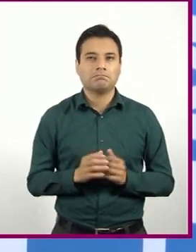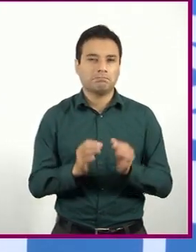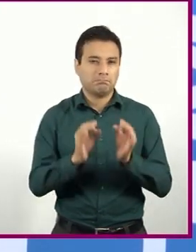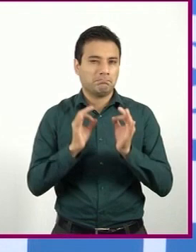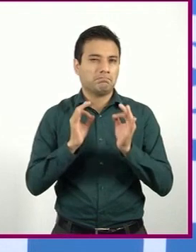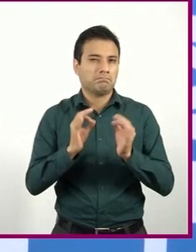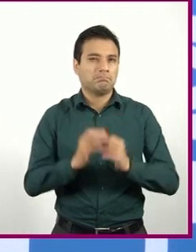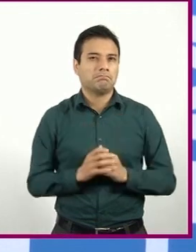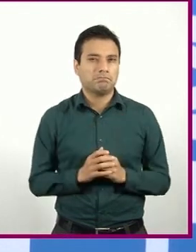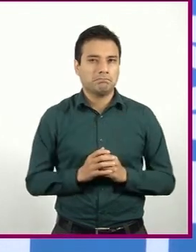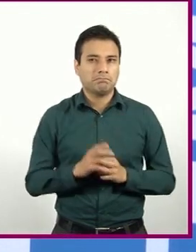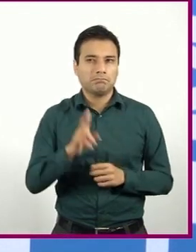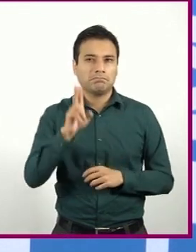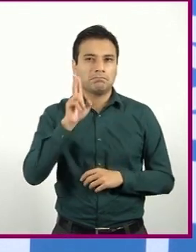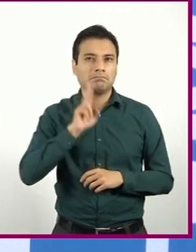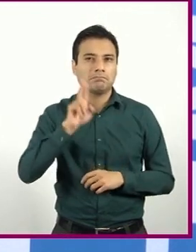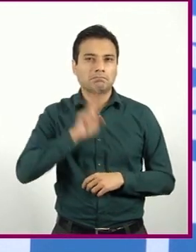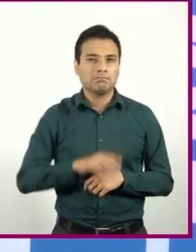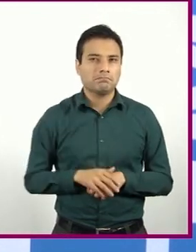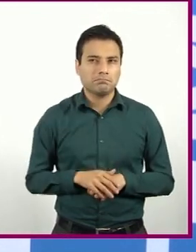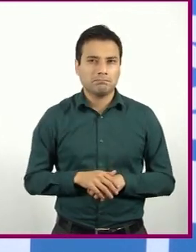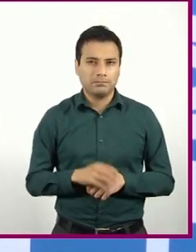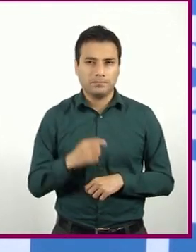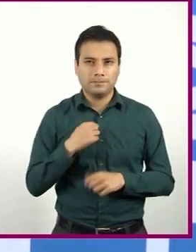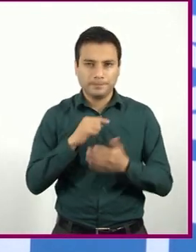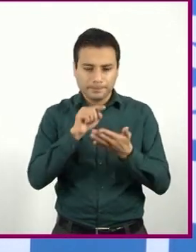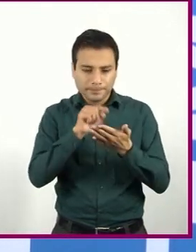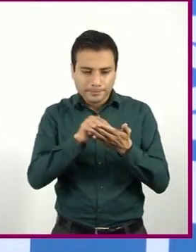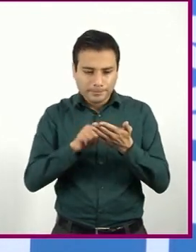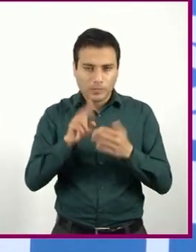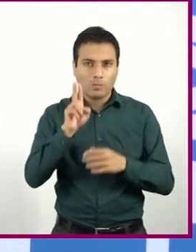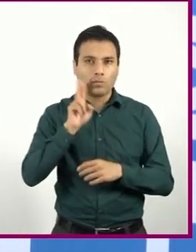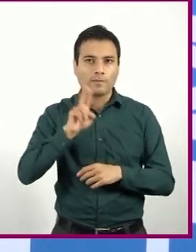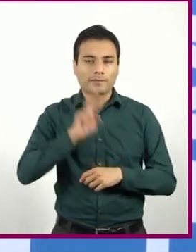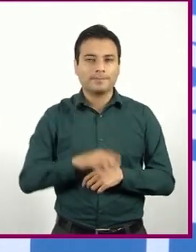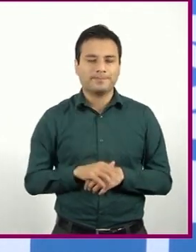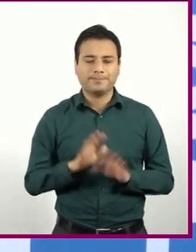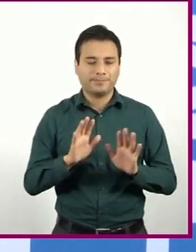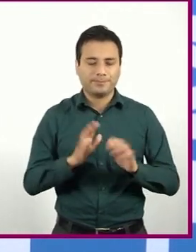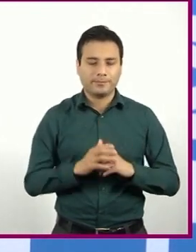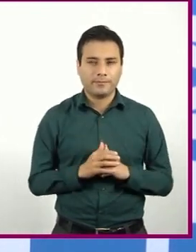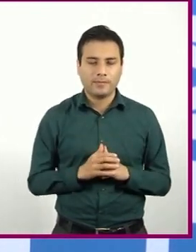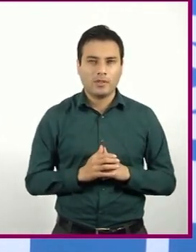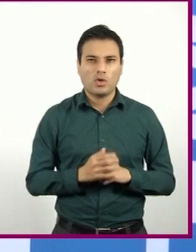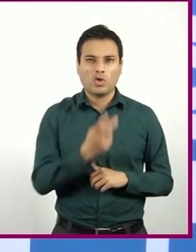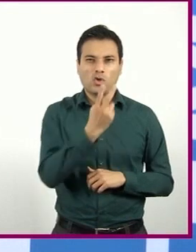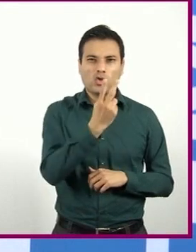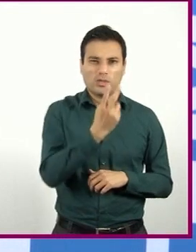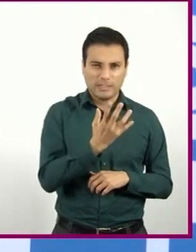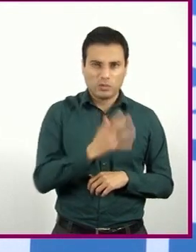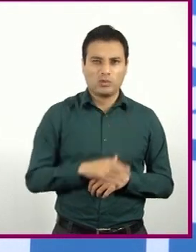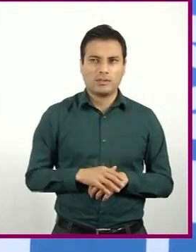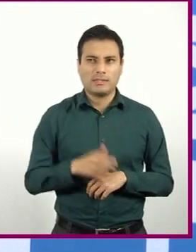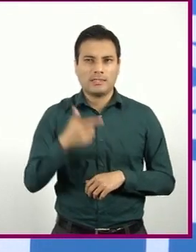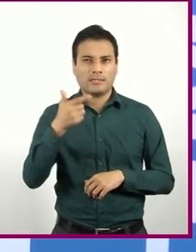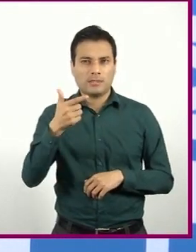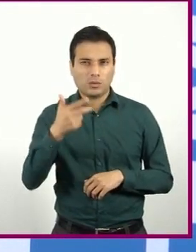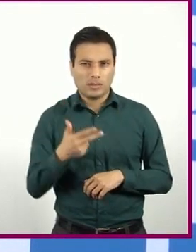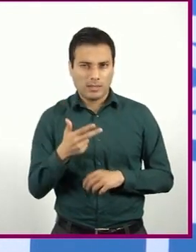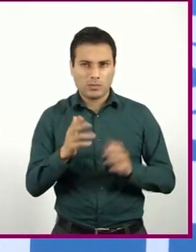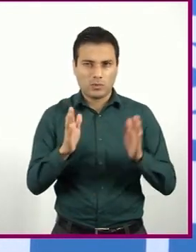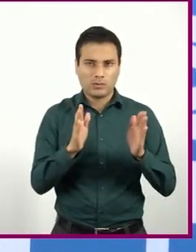Perfecto. Ahora déjeme comprobarlo. Dije que entre las fracciones 2/5 y